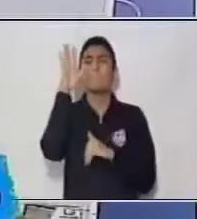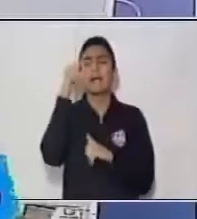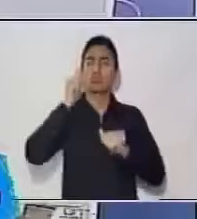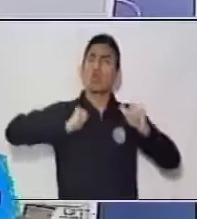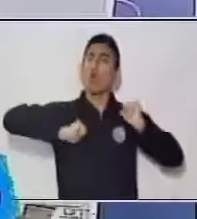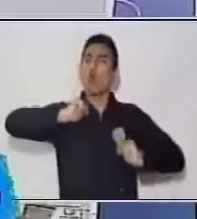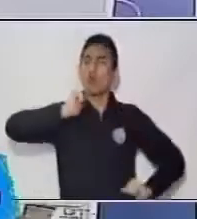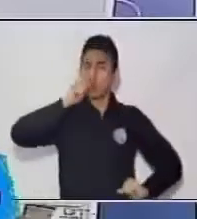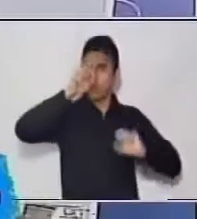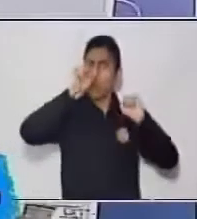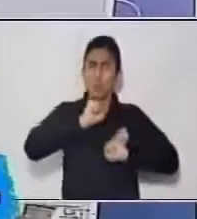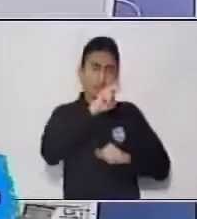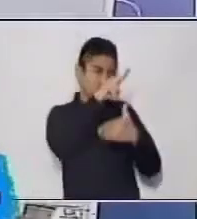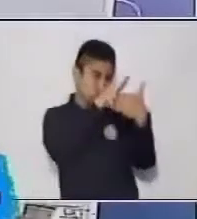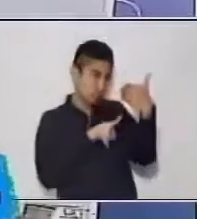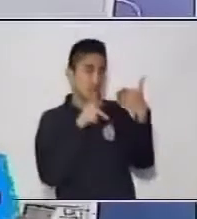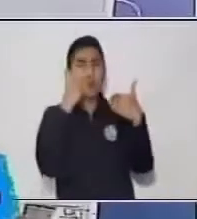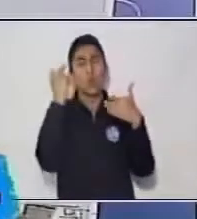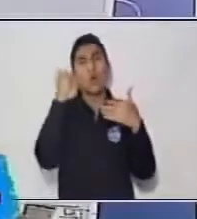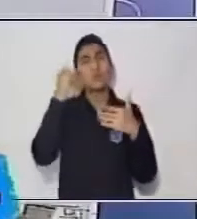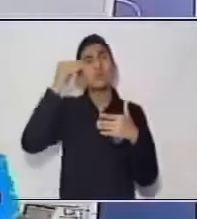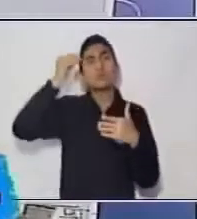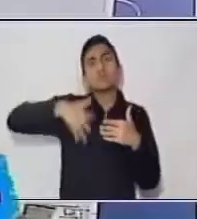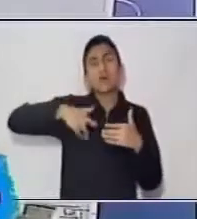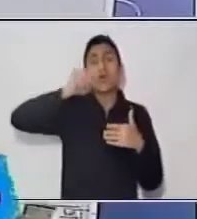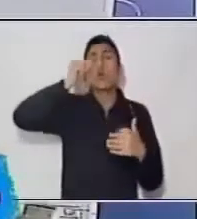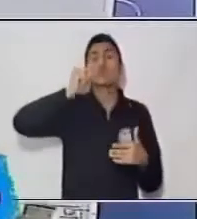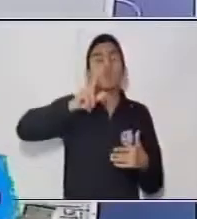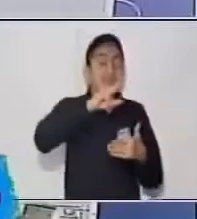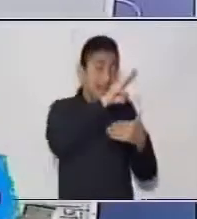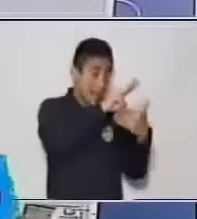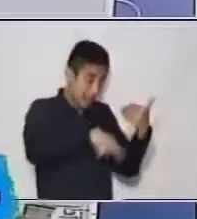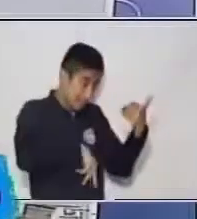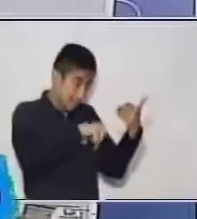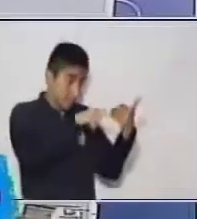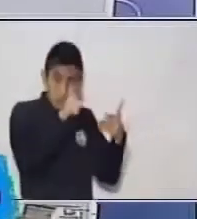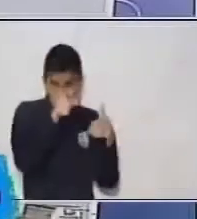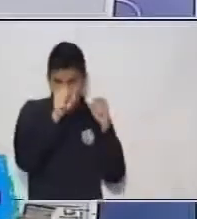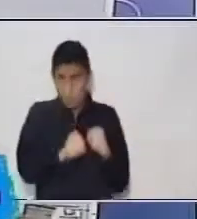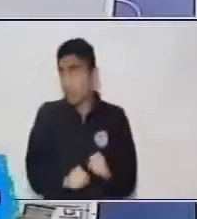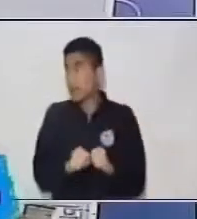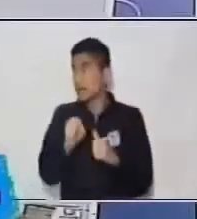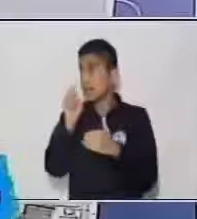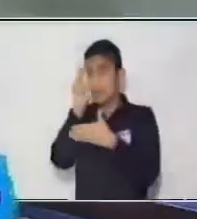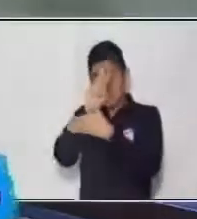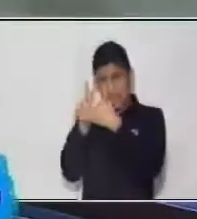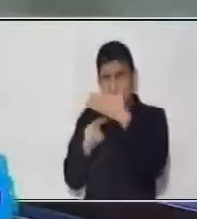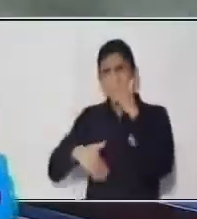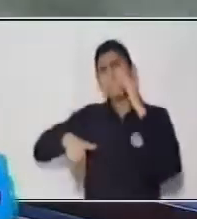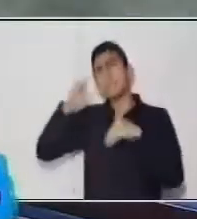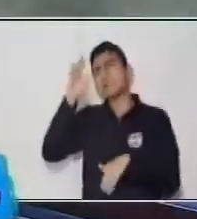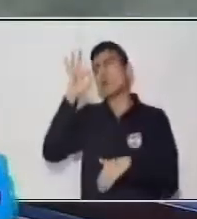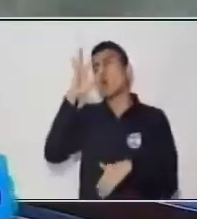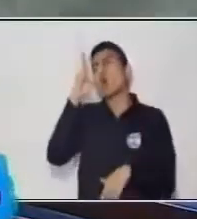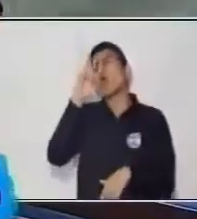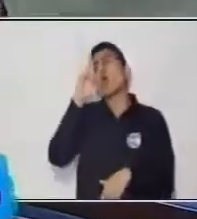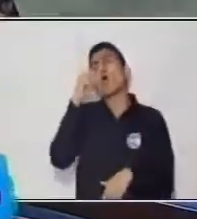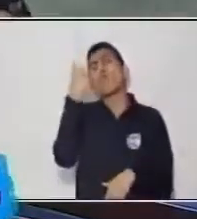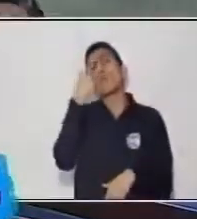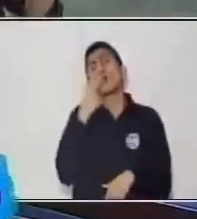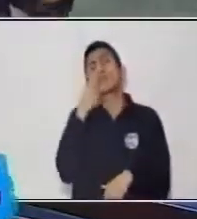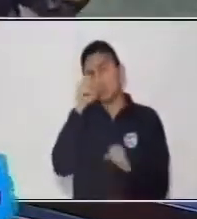leer y tomes ese hábito de lectura, ¿sí? Puedes leer, como ves acá, muchas obras.